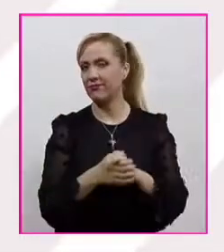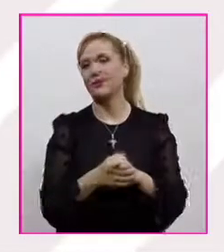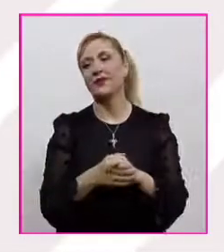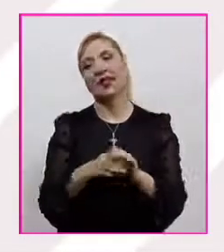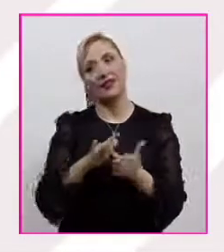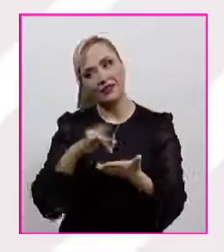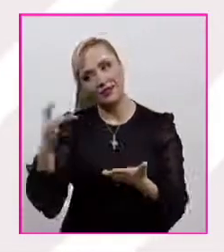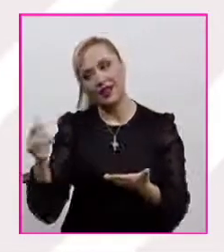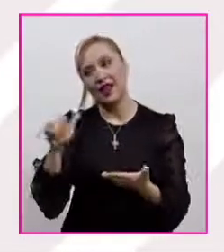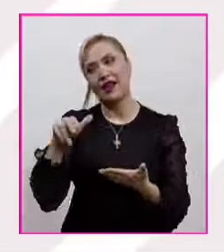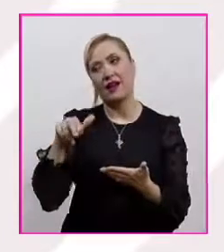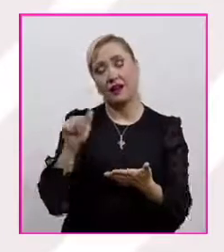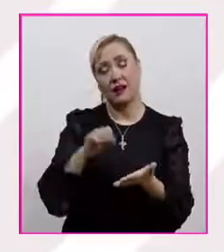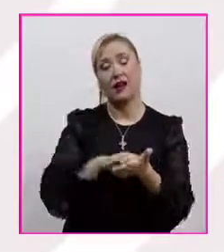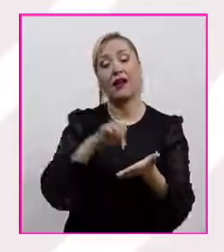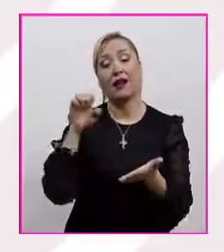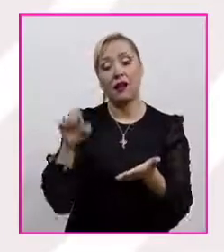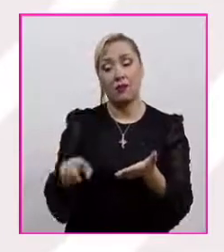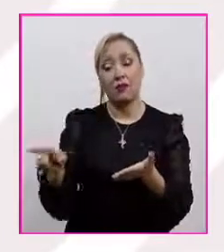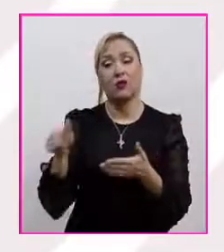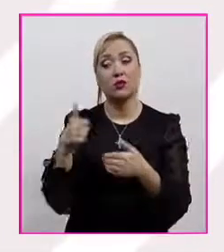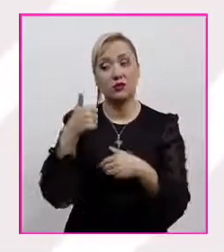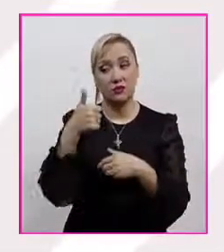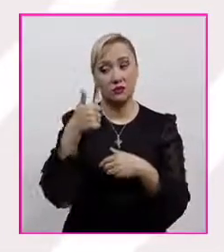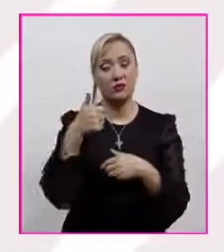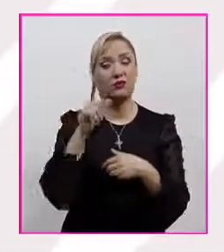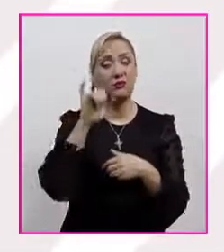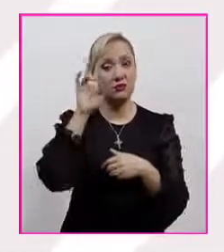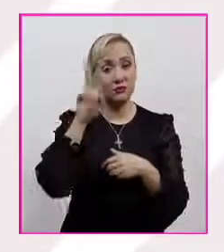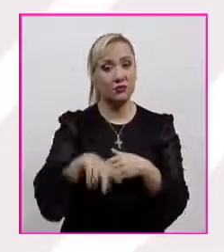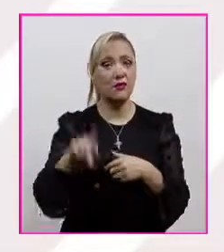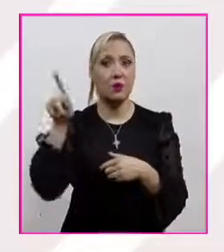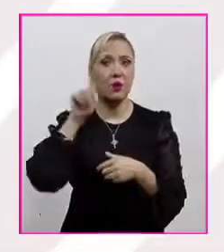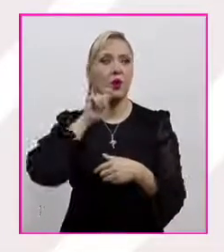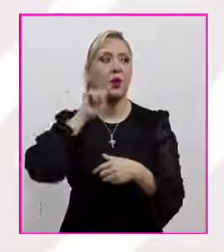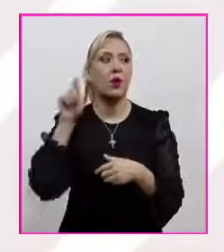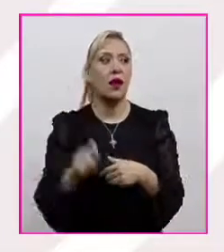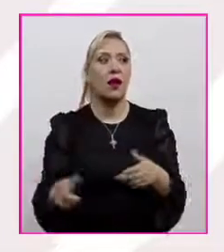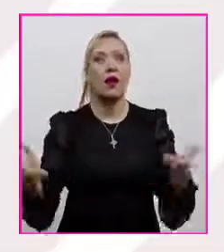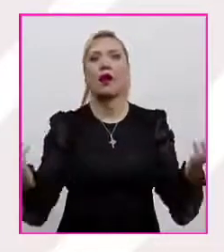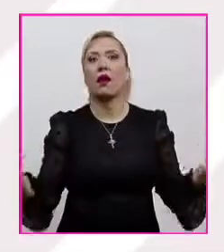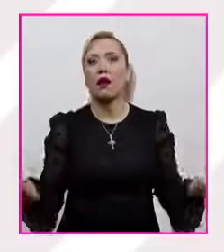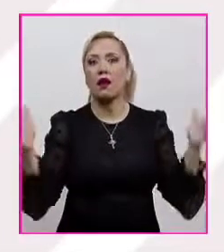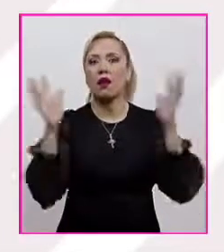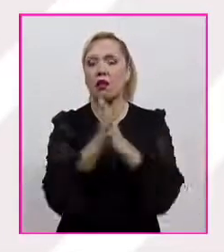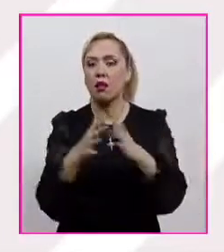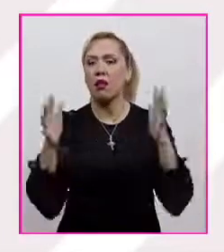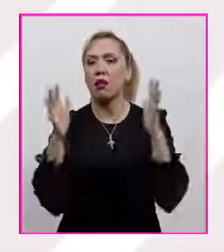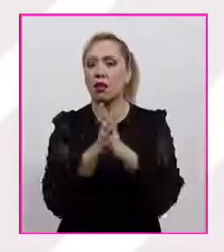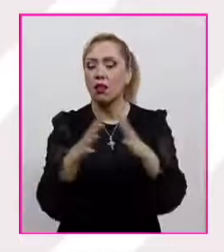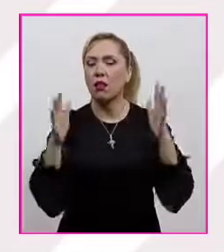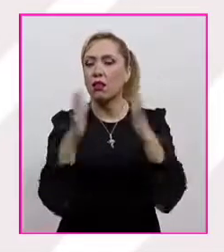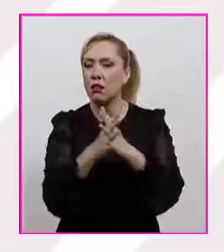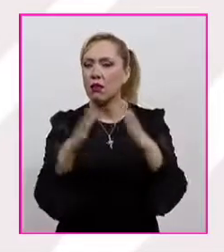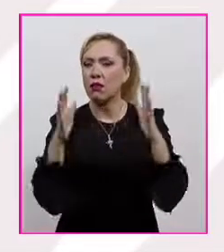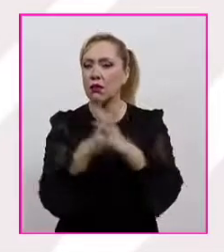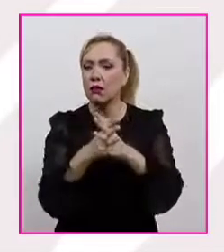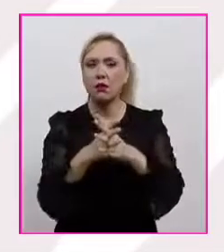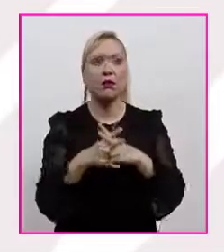Gracias, Ana. Creo que pusiste un ejemplo buenísimo sobre el tema de Ucrania, ¿no? Porque lo vimos justo, ¿no? Cuando de